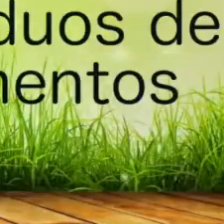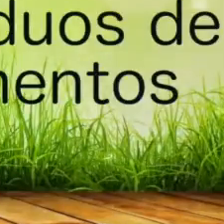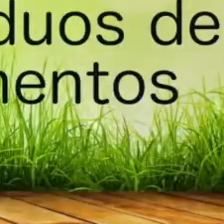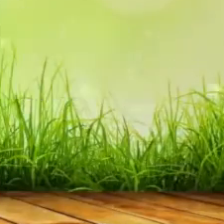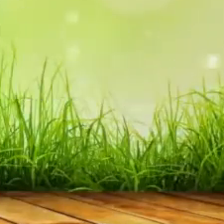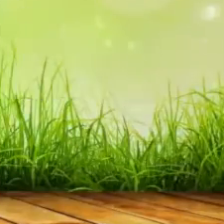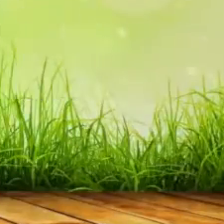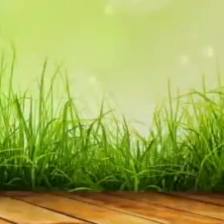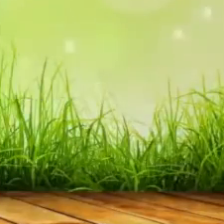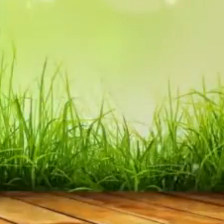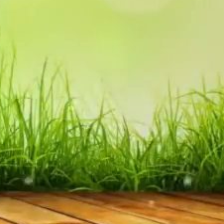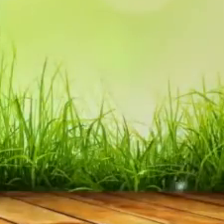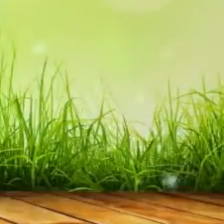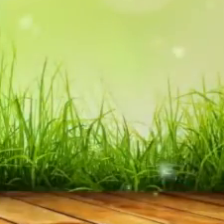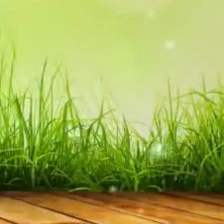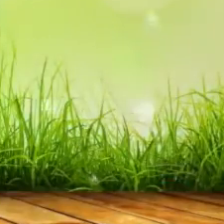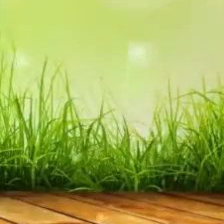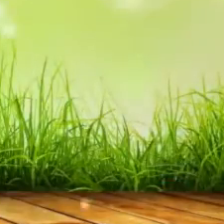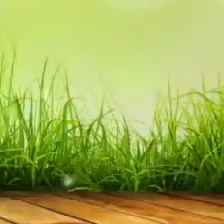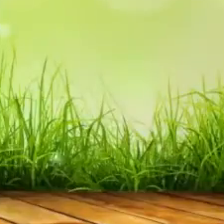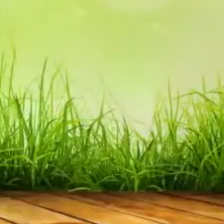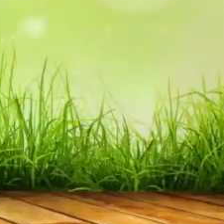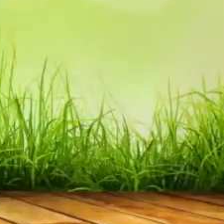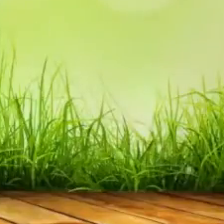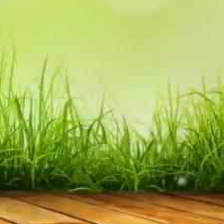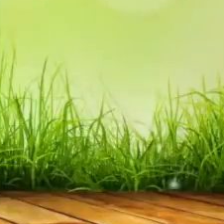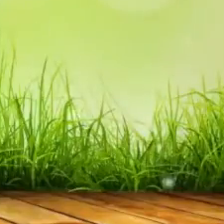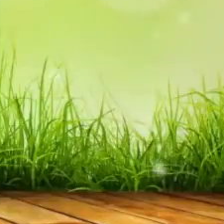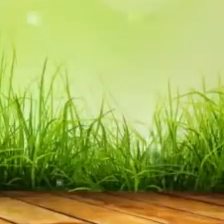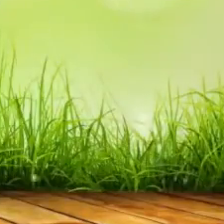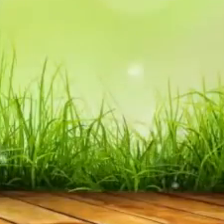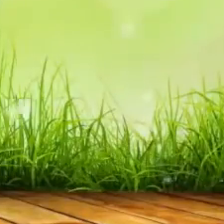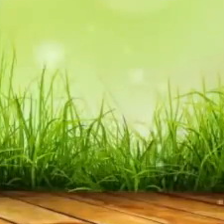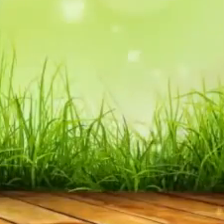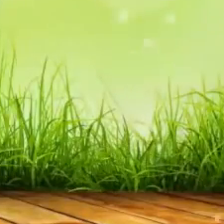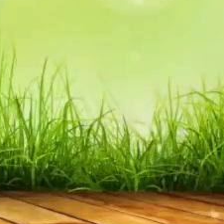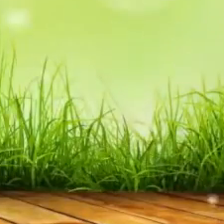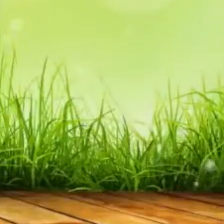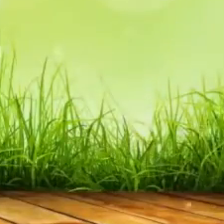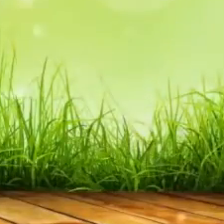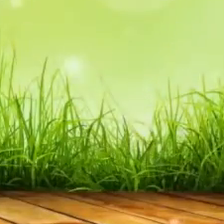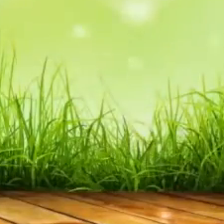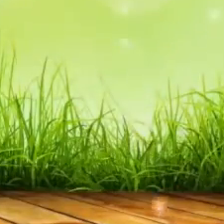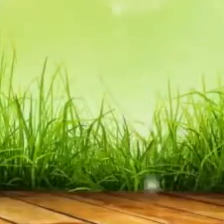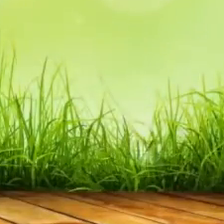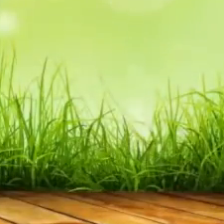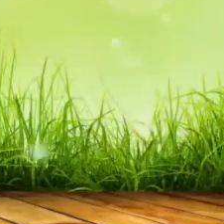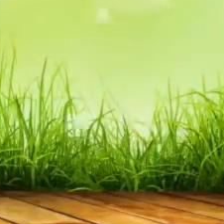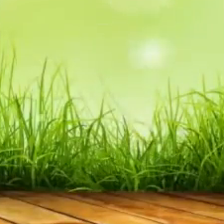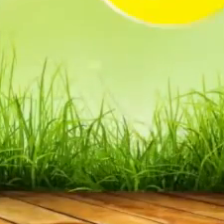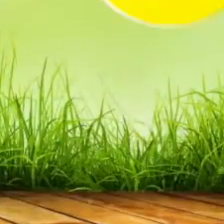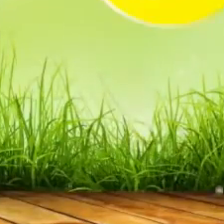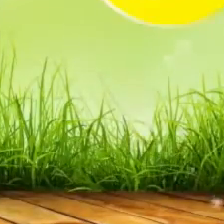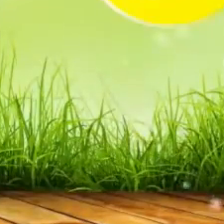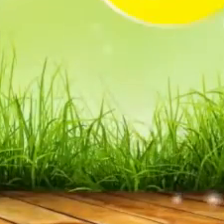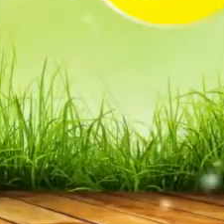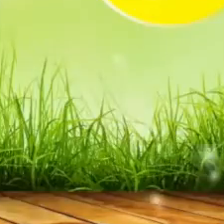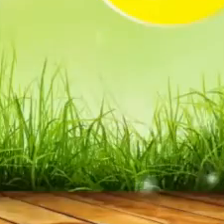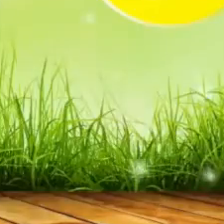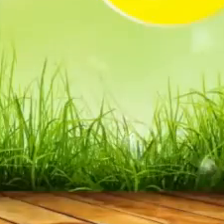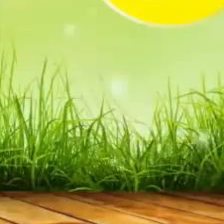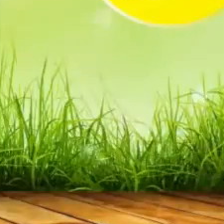residuos de alimentos. En recipiente azul, plásticos, vidrios y metales. En recipiente gris, papel y cartón limpio y seco. Una